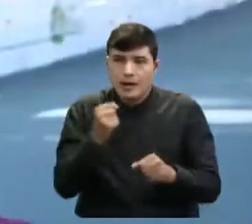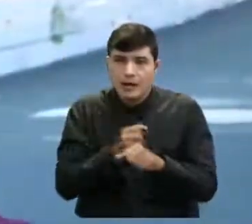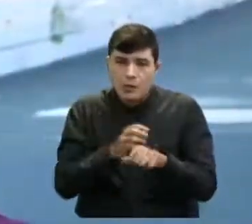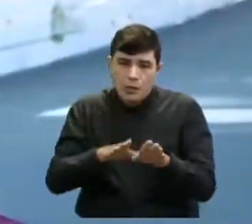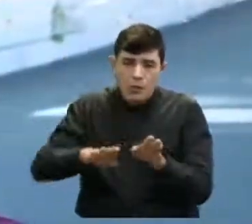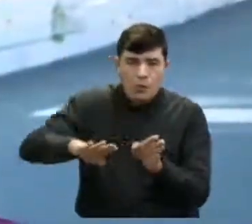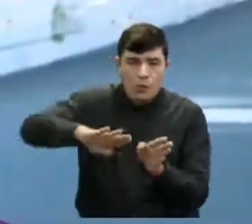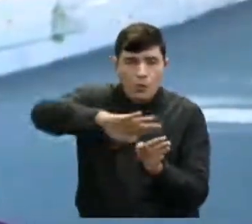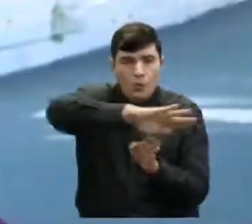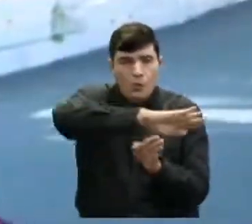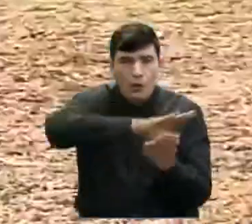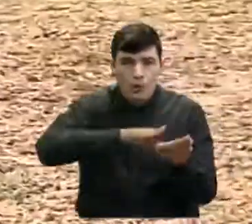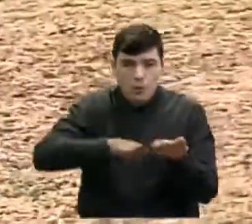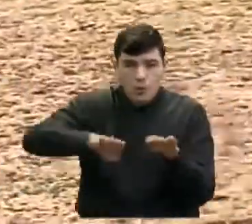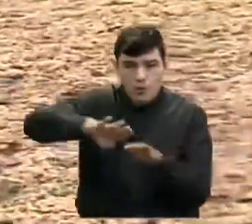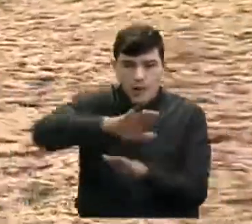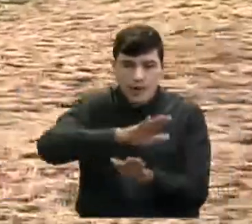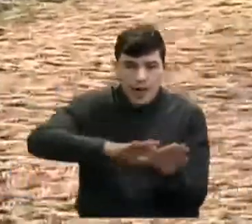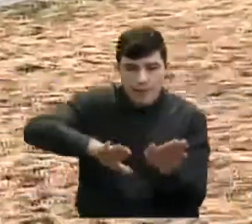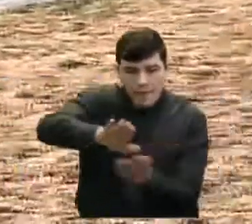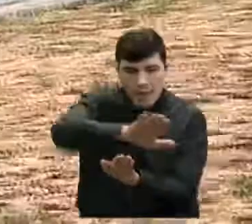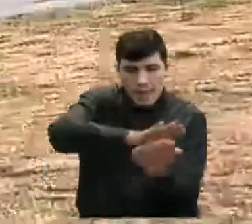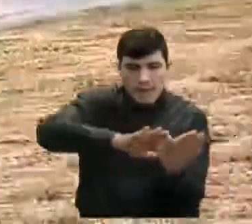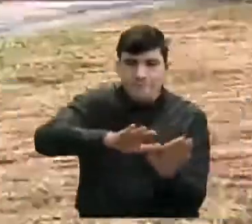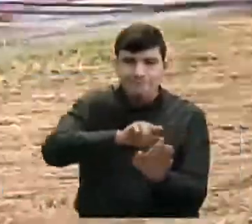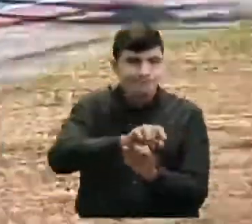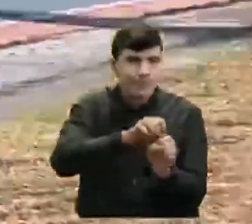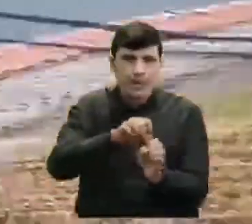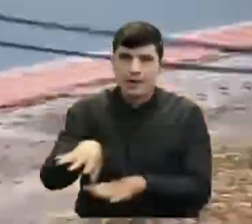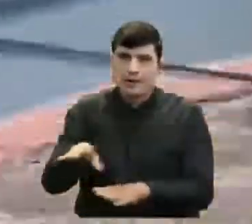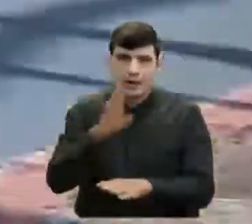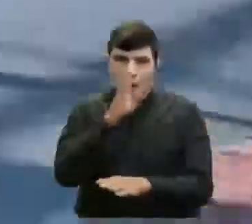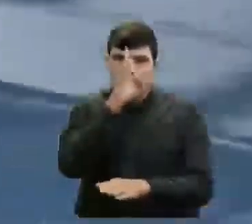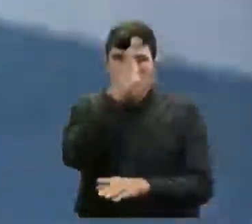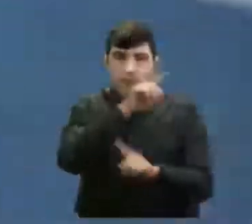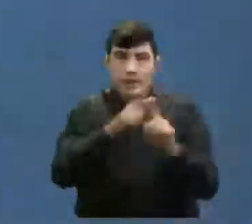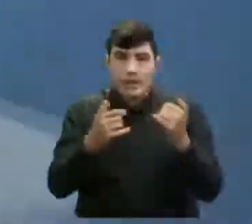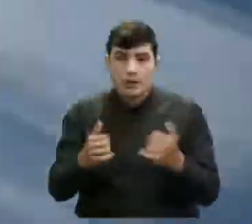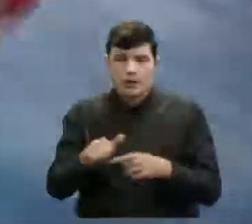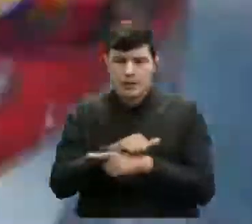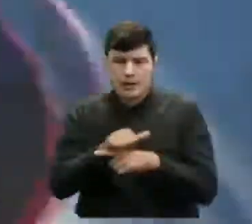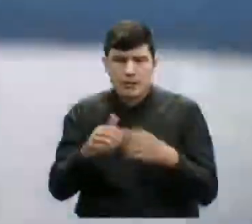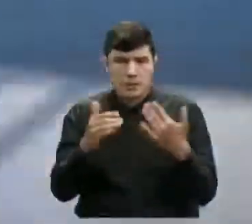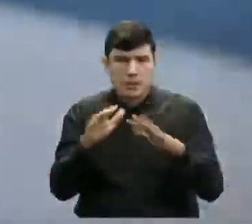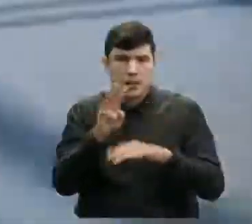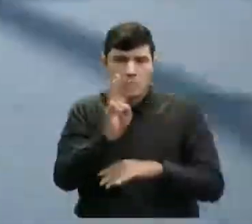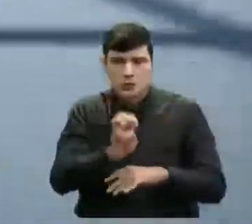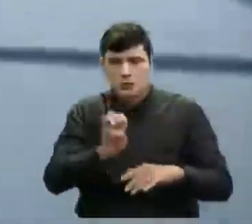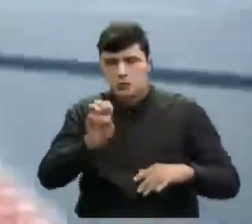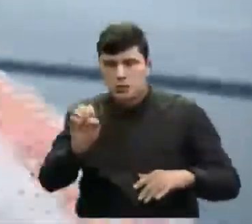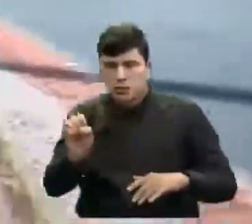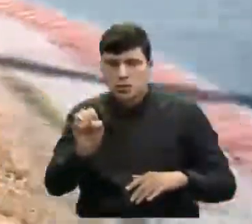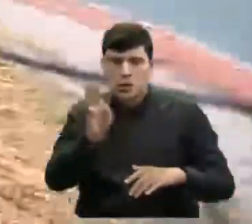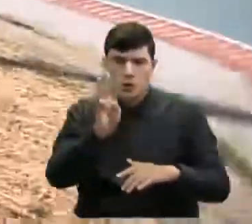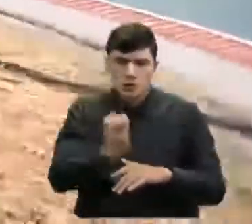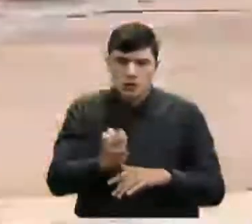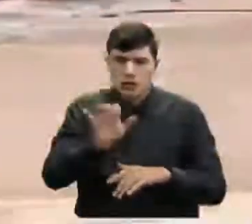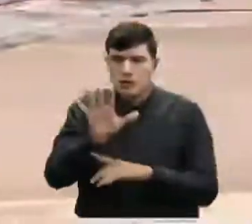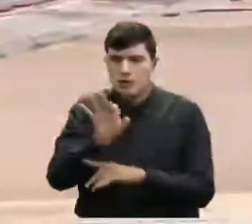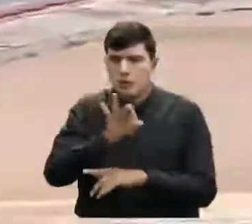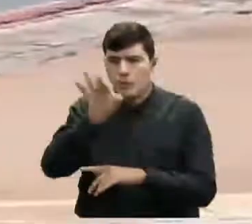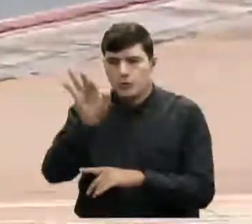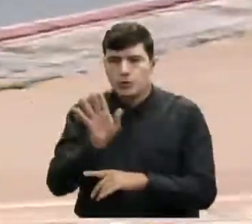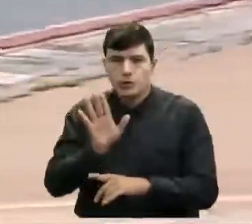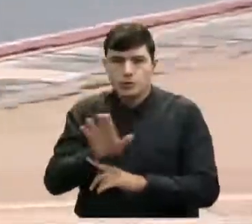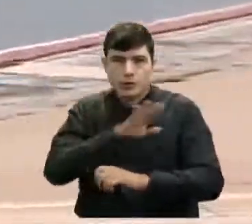que es el que más se pierde en este momento estamos en un 80 85 por ciento de sus capacidades